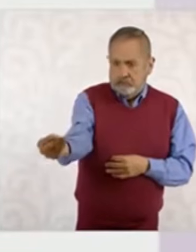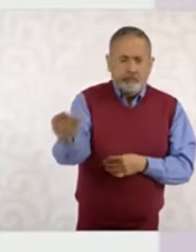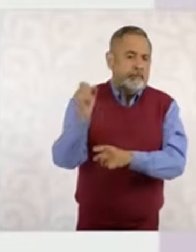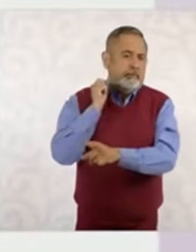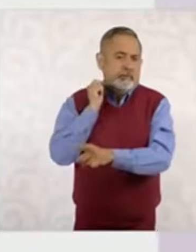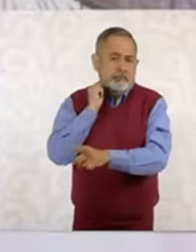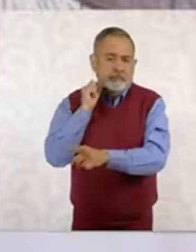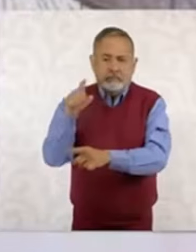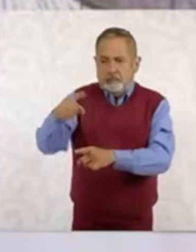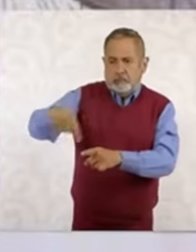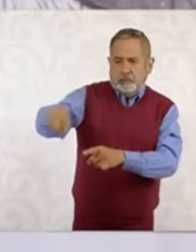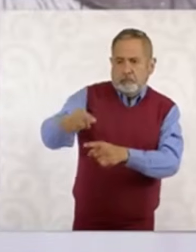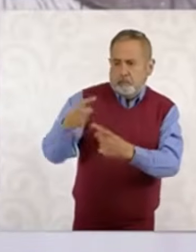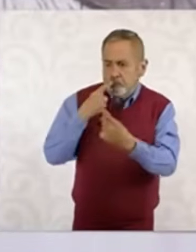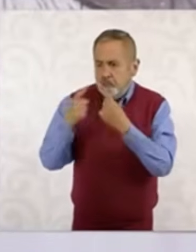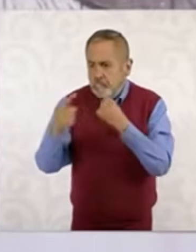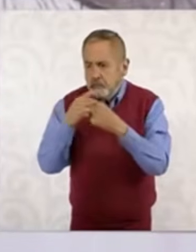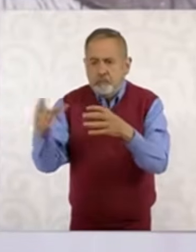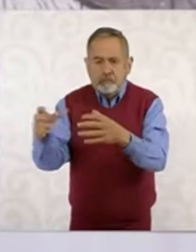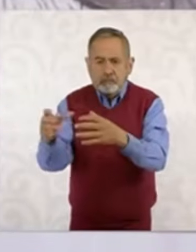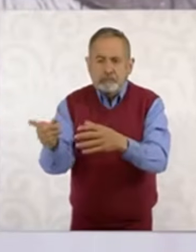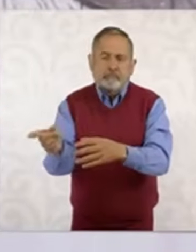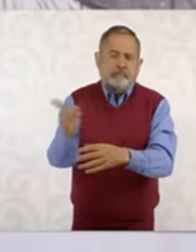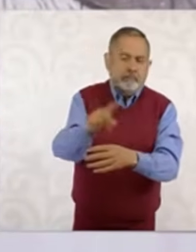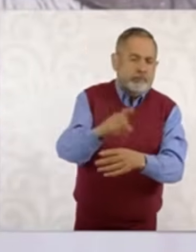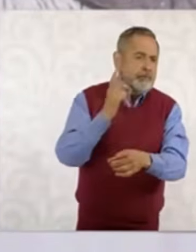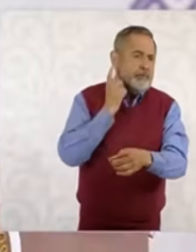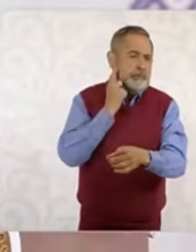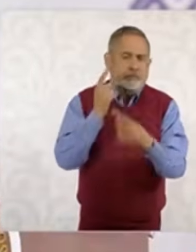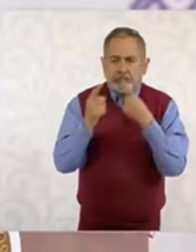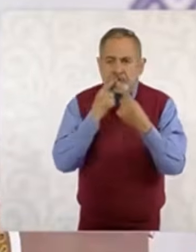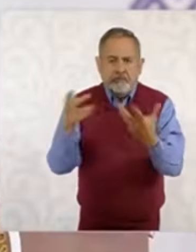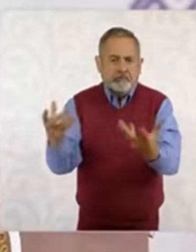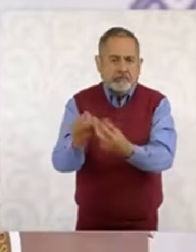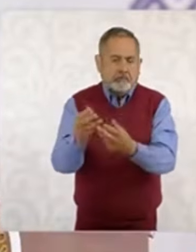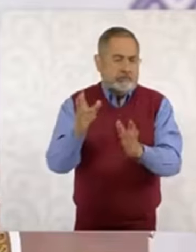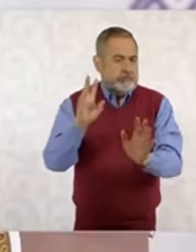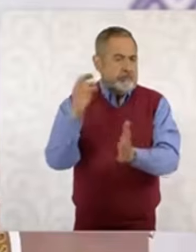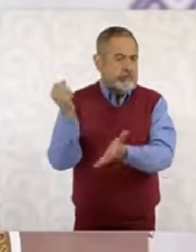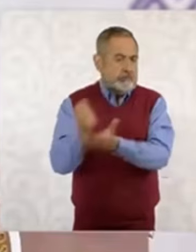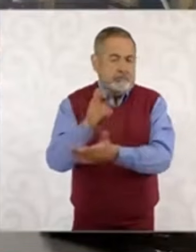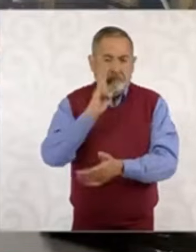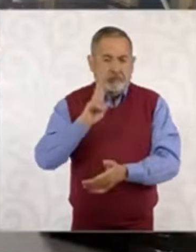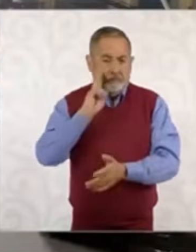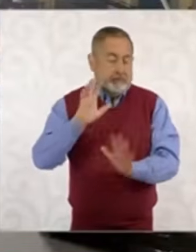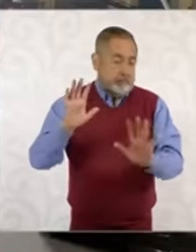su discusión en el Congreso. Ahora sí.